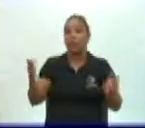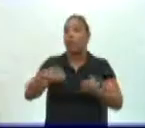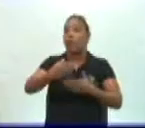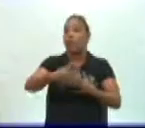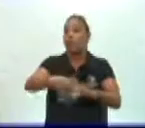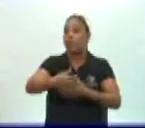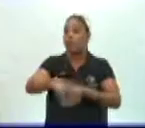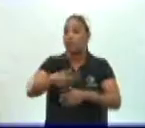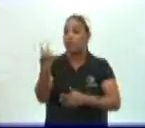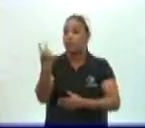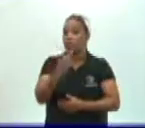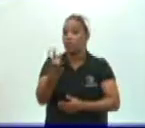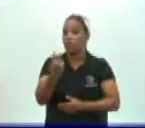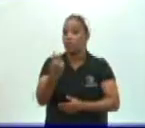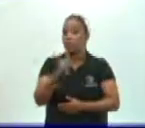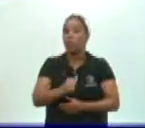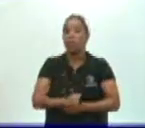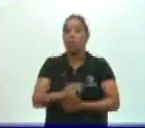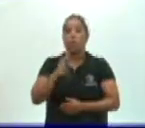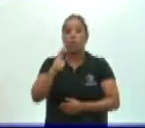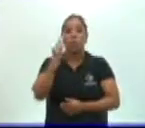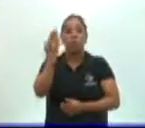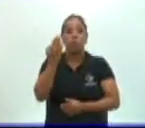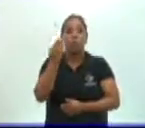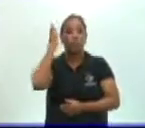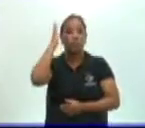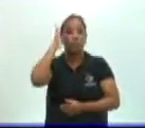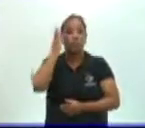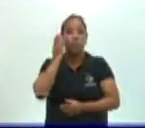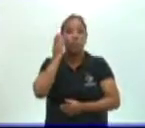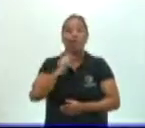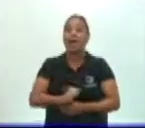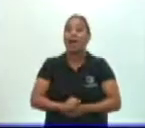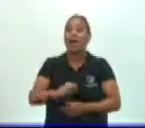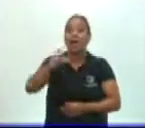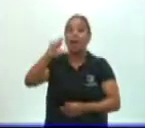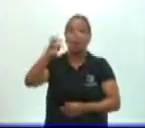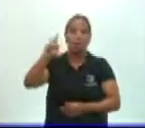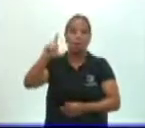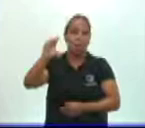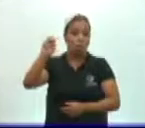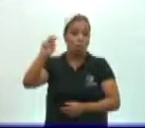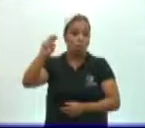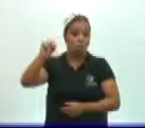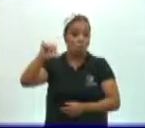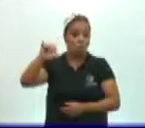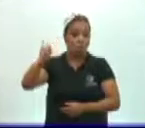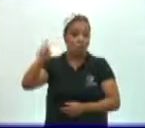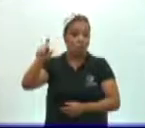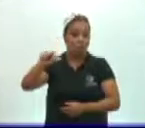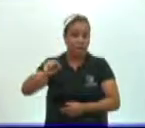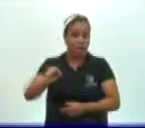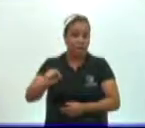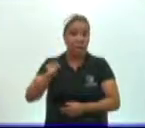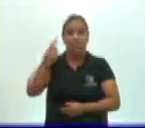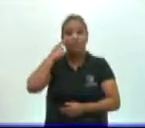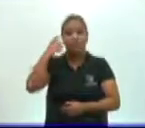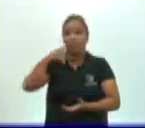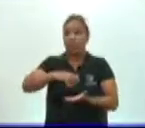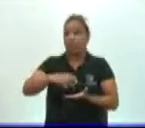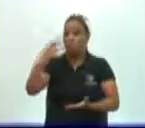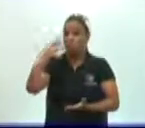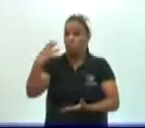colonial también. Por eso he insistido mucho en nuestras clases de la visión metropolitana y la visión periférica del capitalismo,